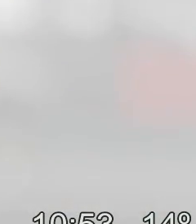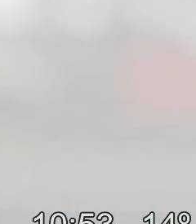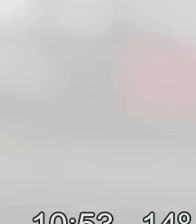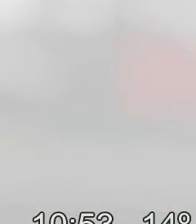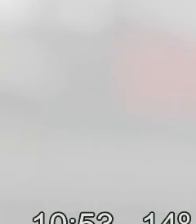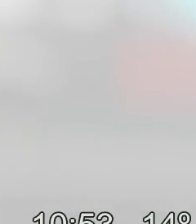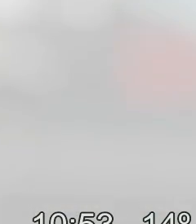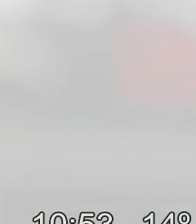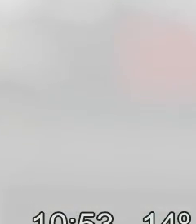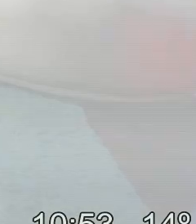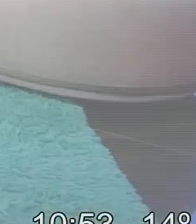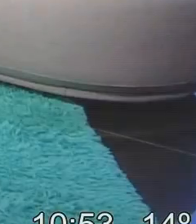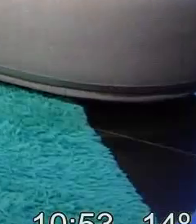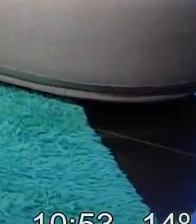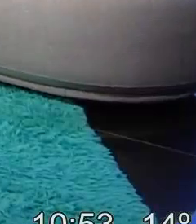ayer te vi.